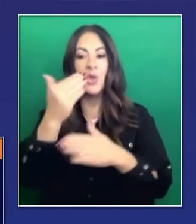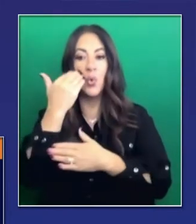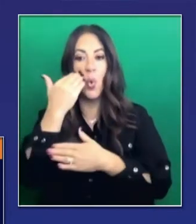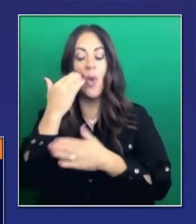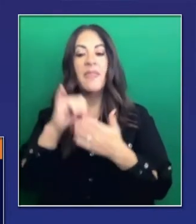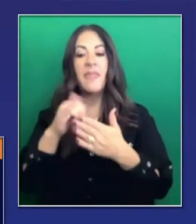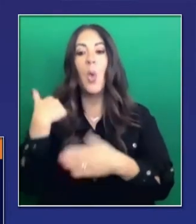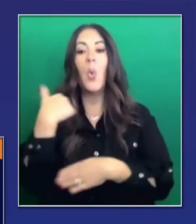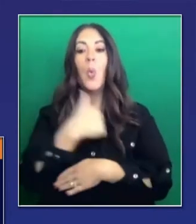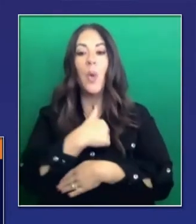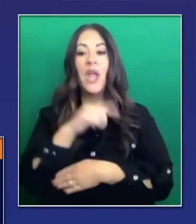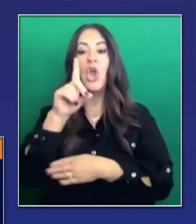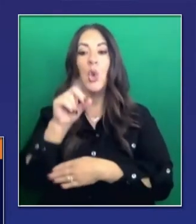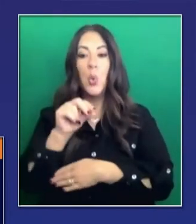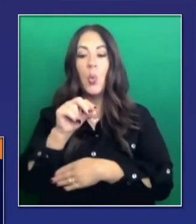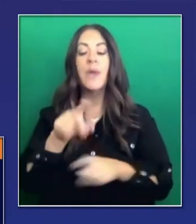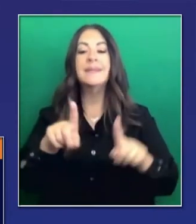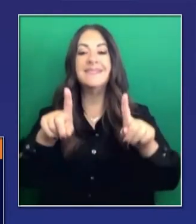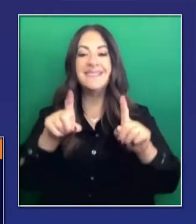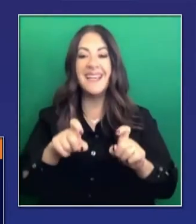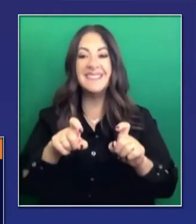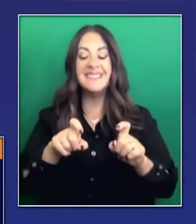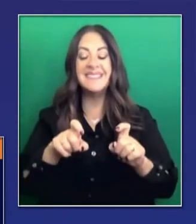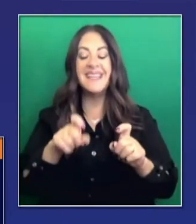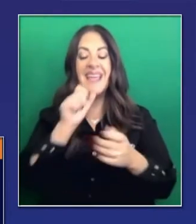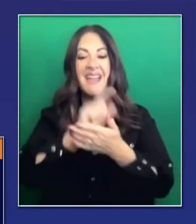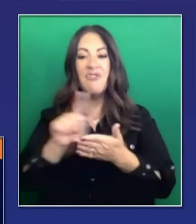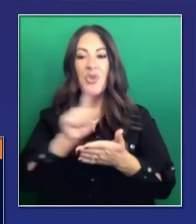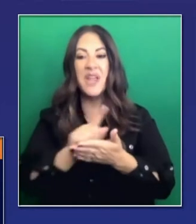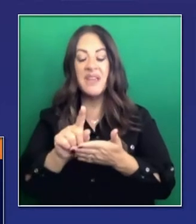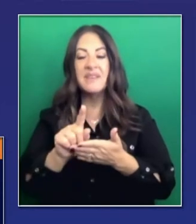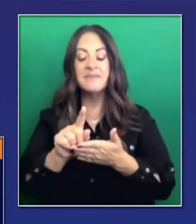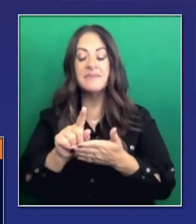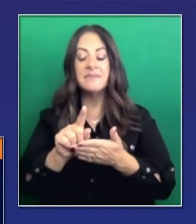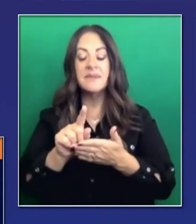hace pruebas. Cada semana de 5 a 10